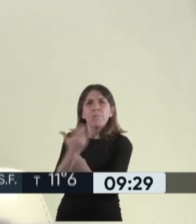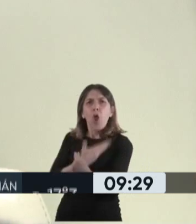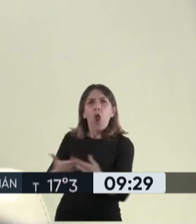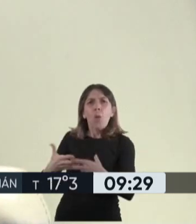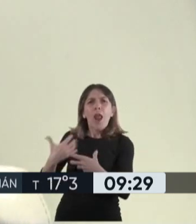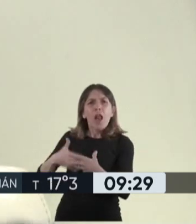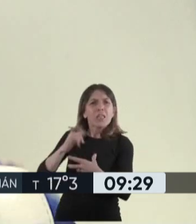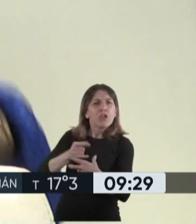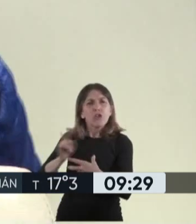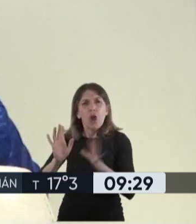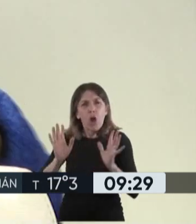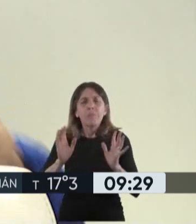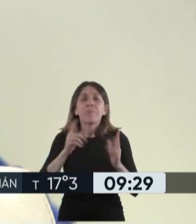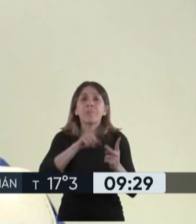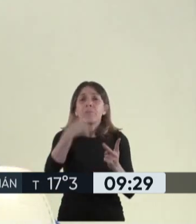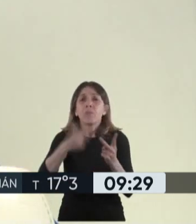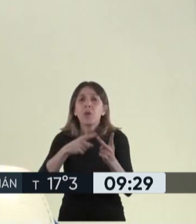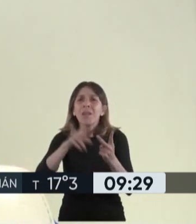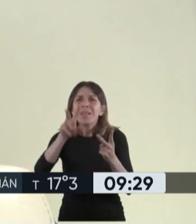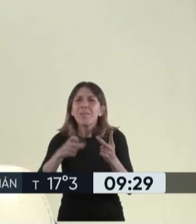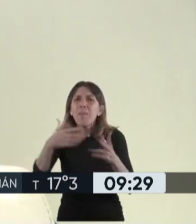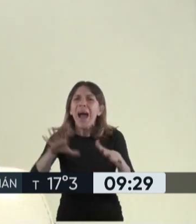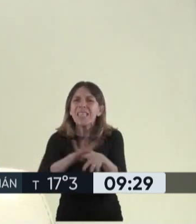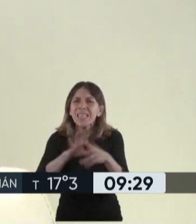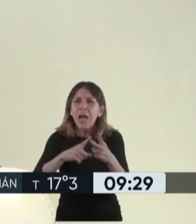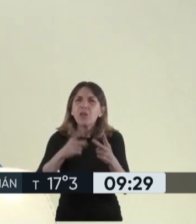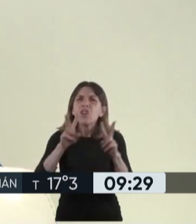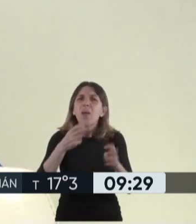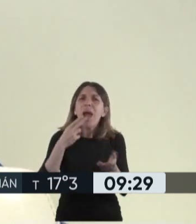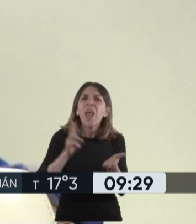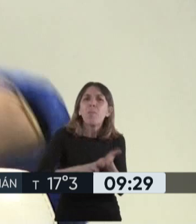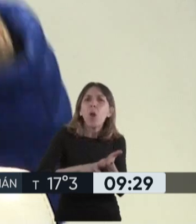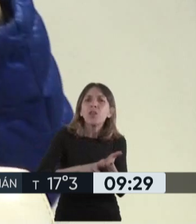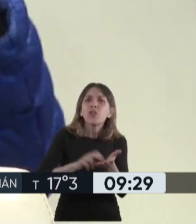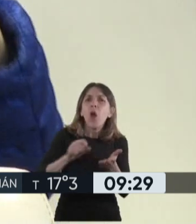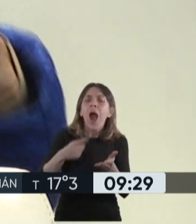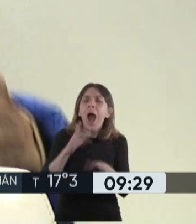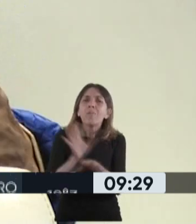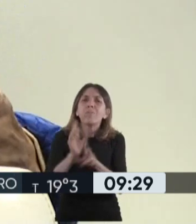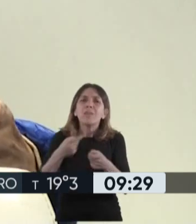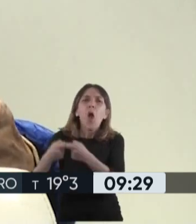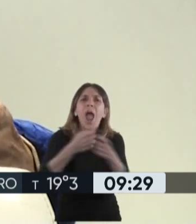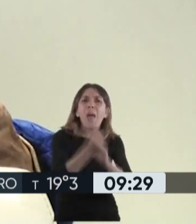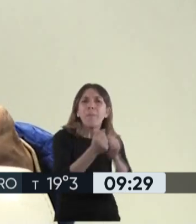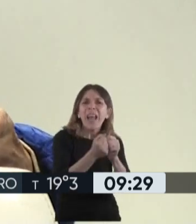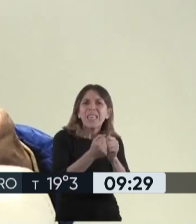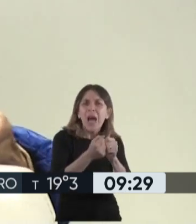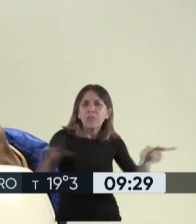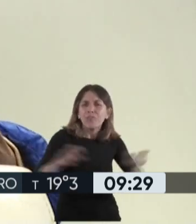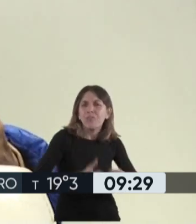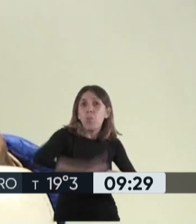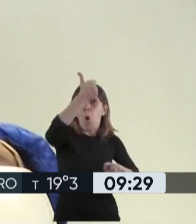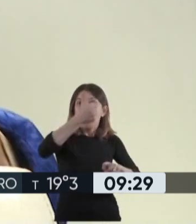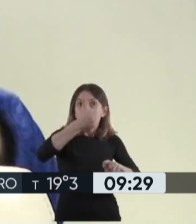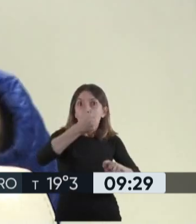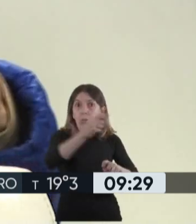al respecto, y por otro, alguna precisión en relación al impuesto a la renta inesperada, si se va a mandar el proyecto